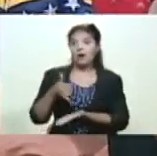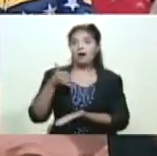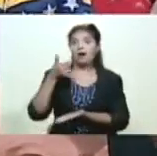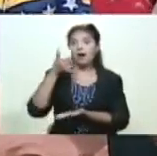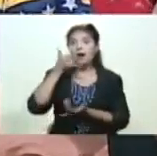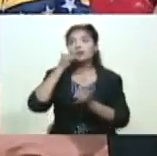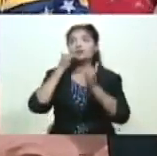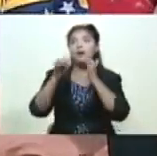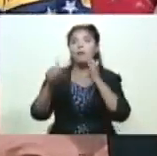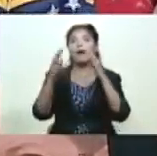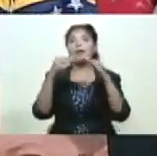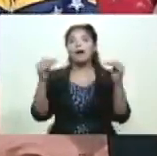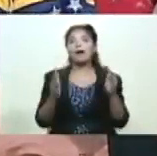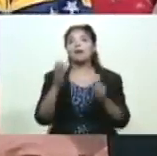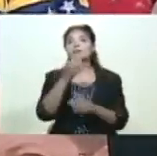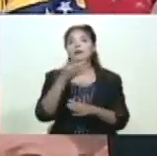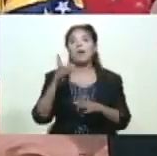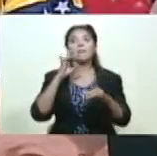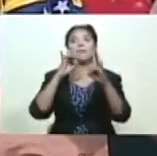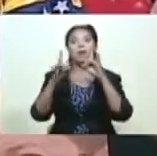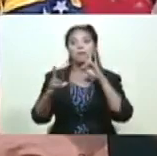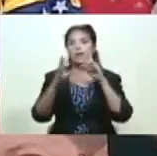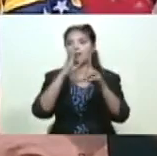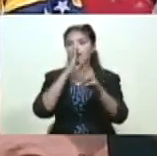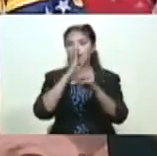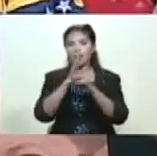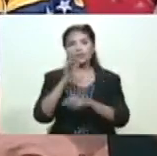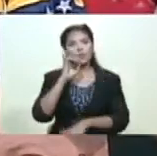iba a llamar a la Casa Blanca para hablar con él.